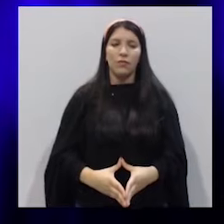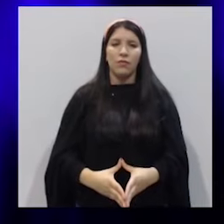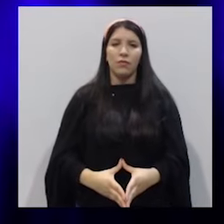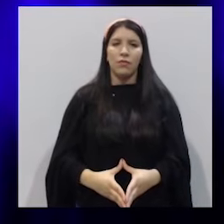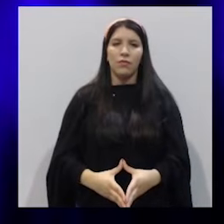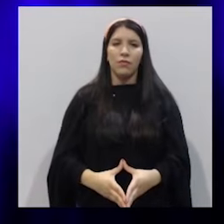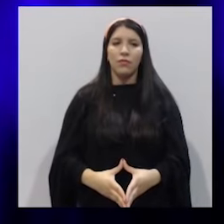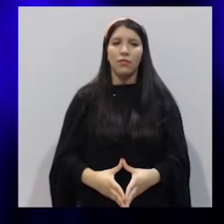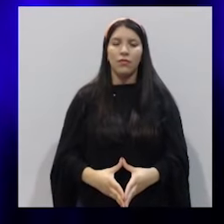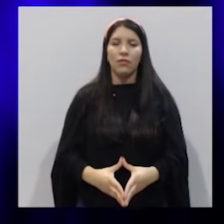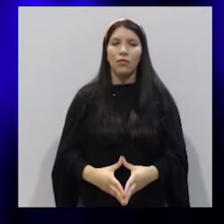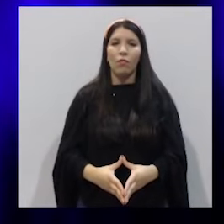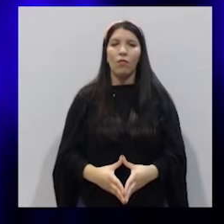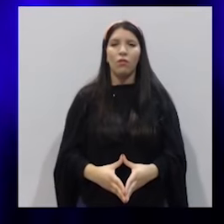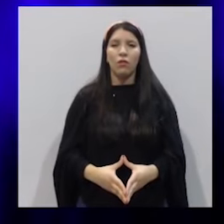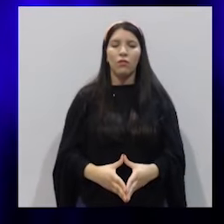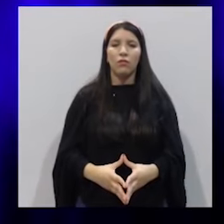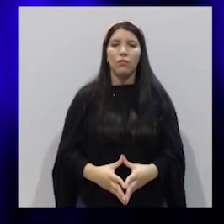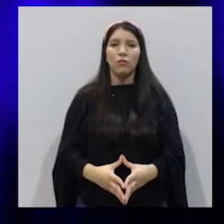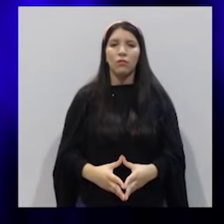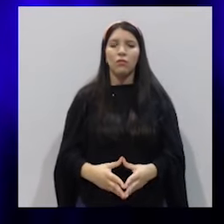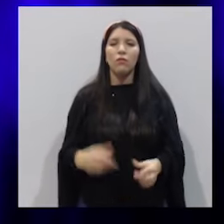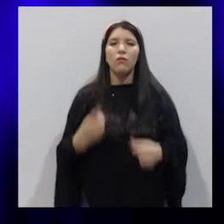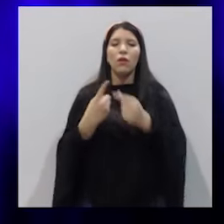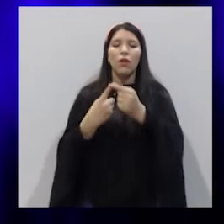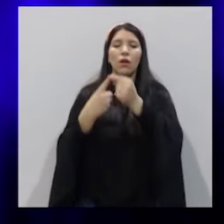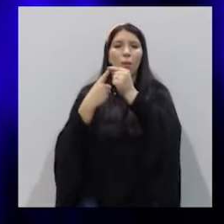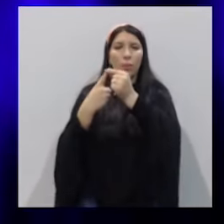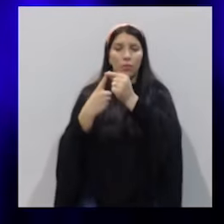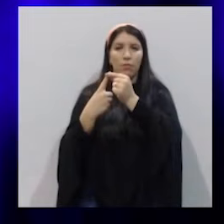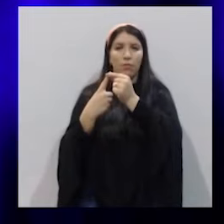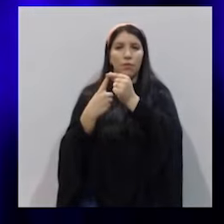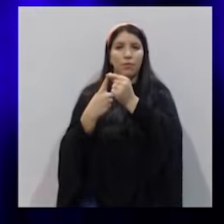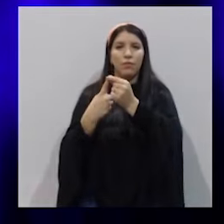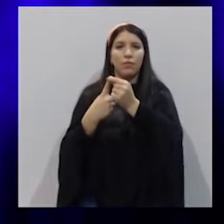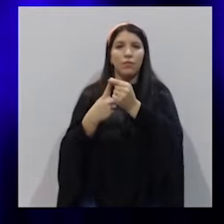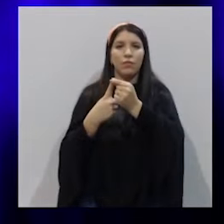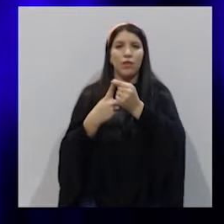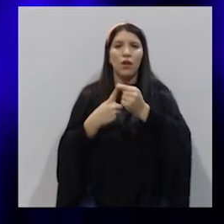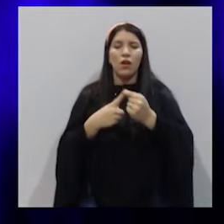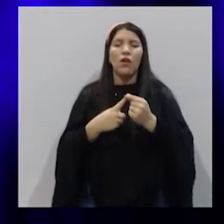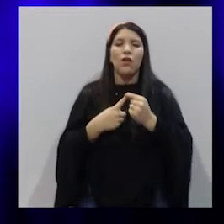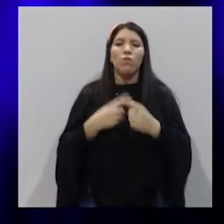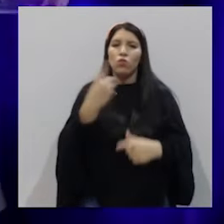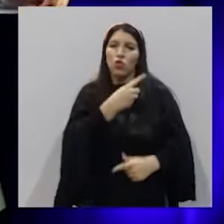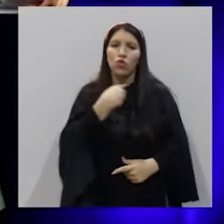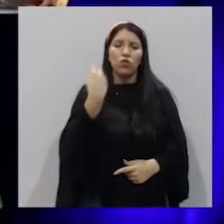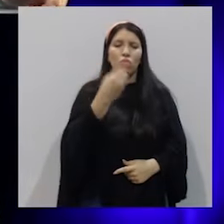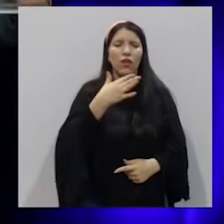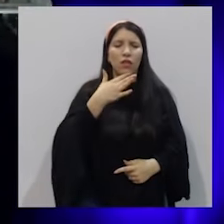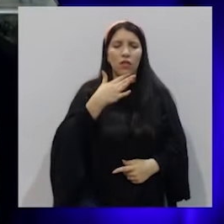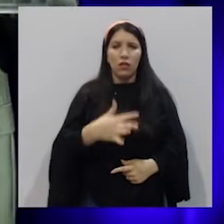en nuestra vida interior y eso debemos tomarlo en serio como hijos de dios